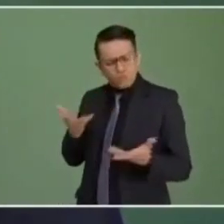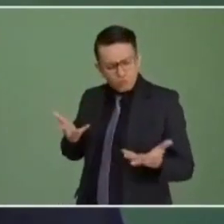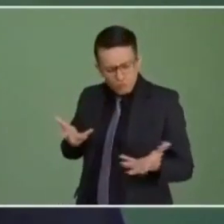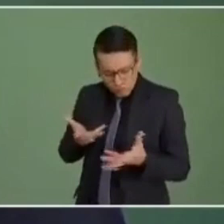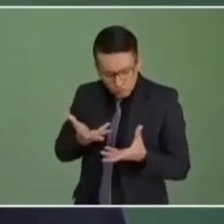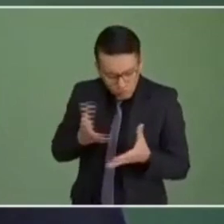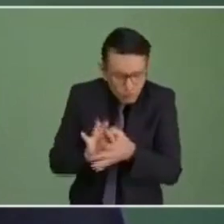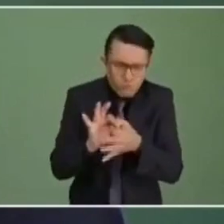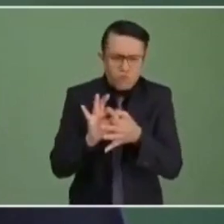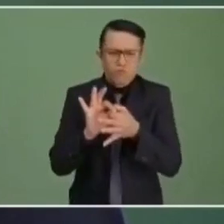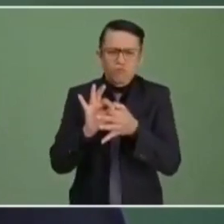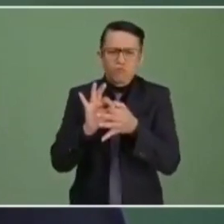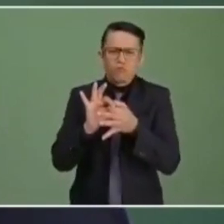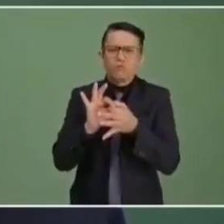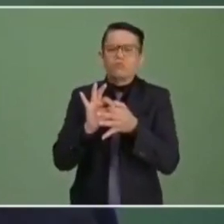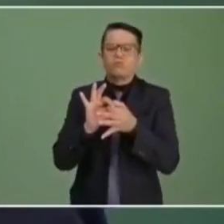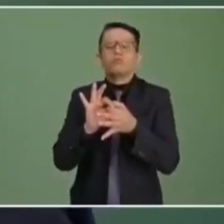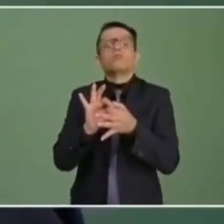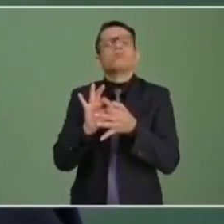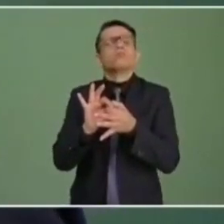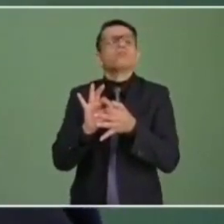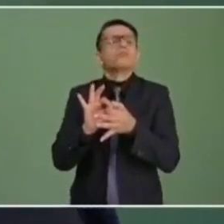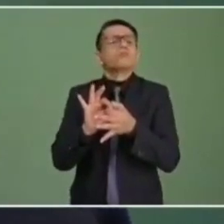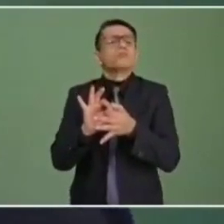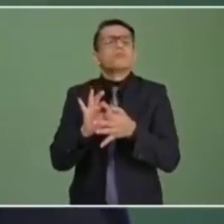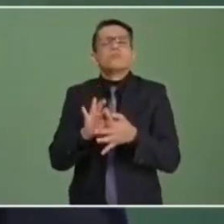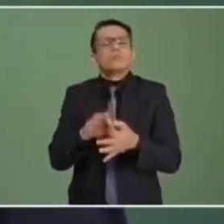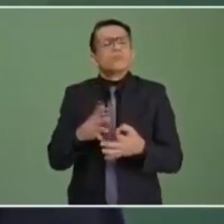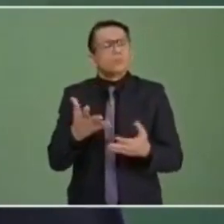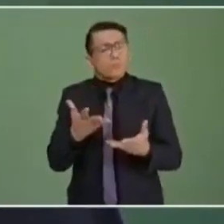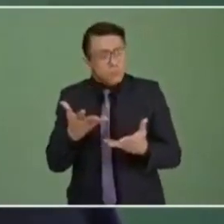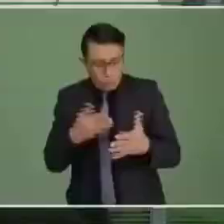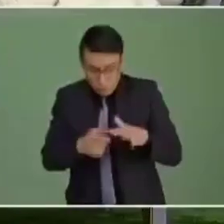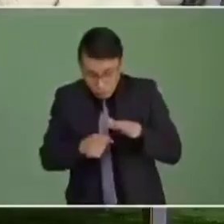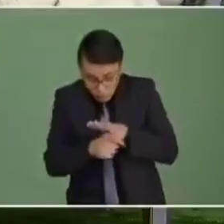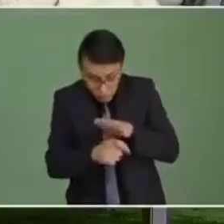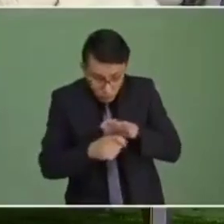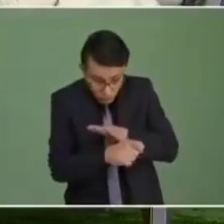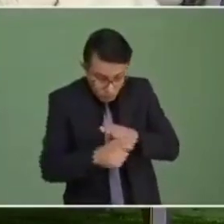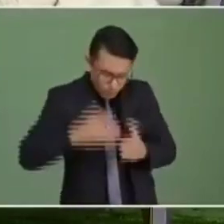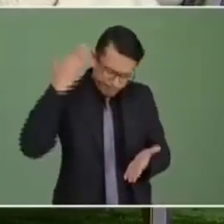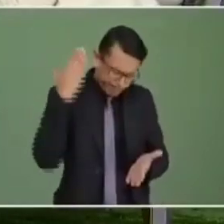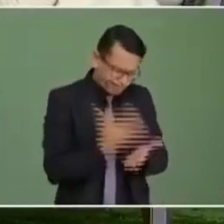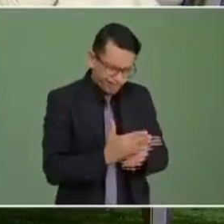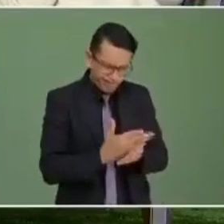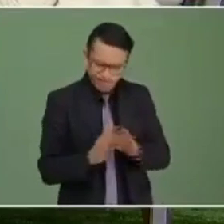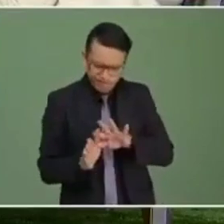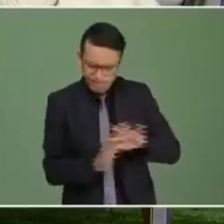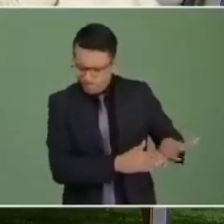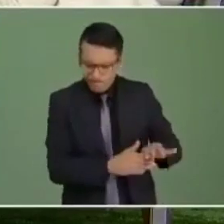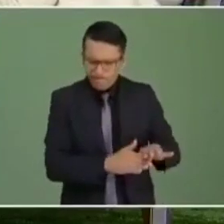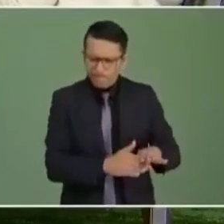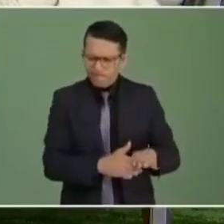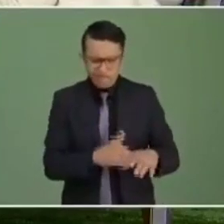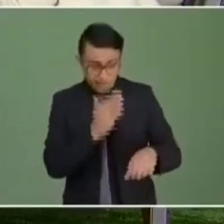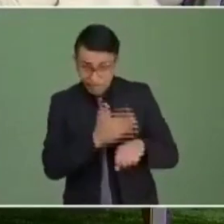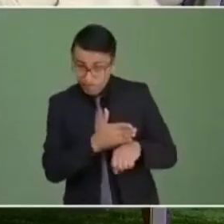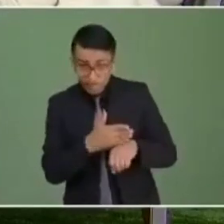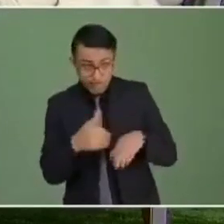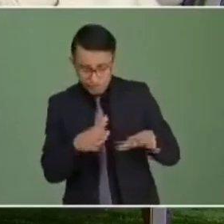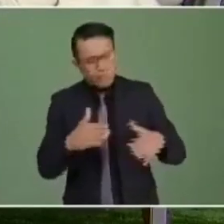pasado, que no se permita la corrupción, que no se permita la impunidad, hacia